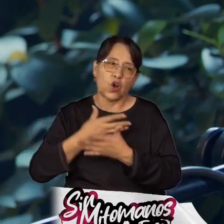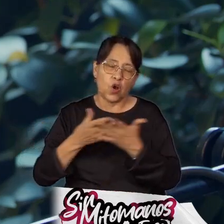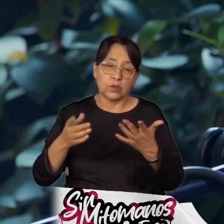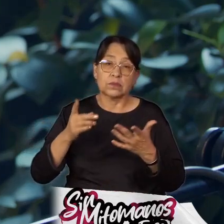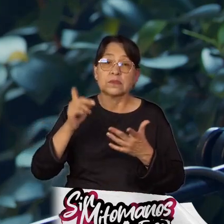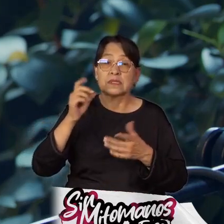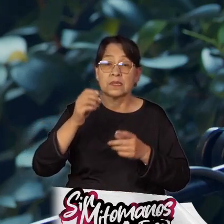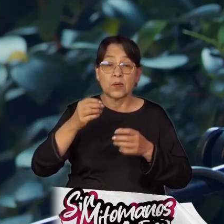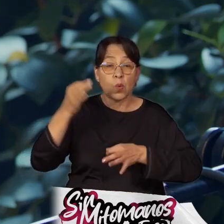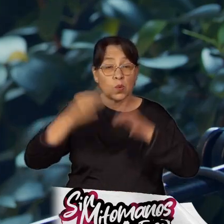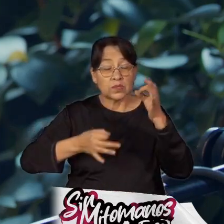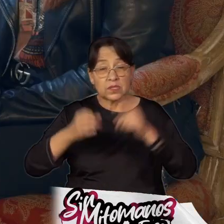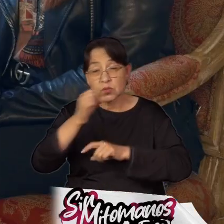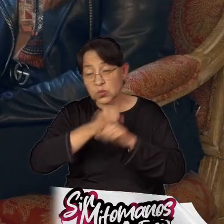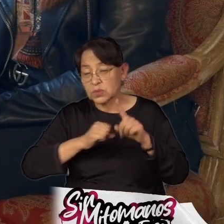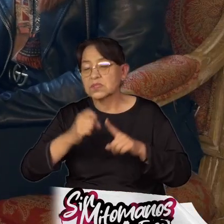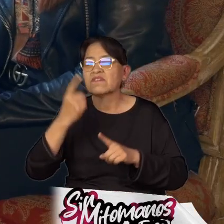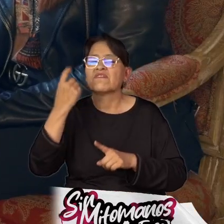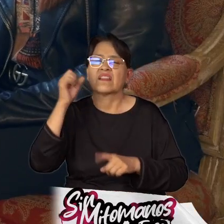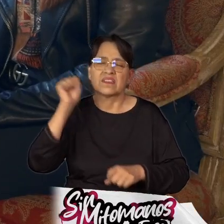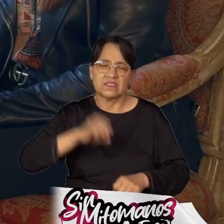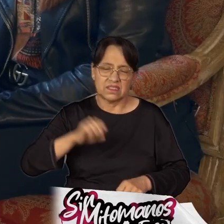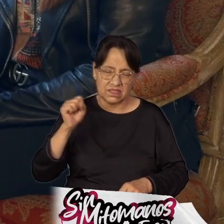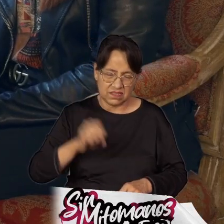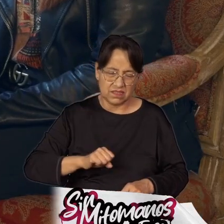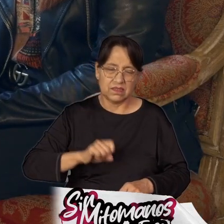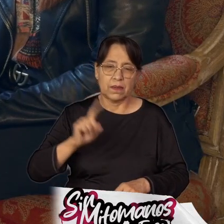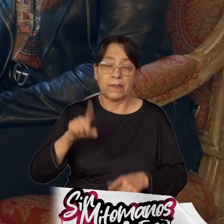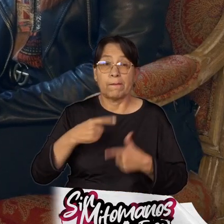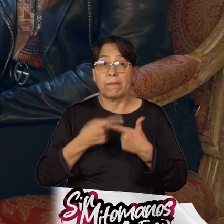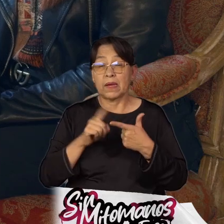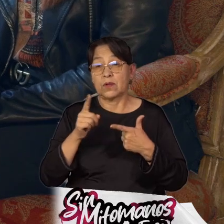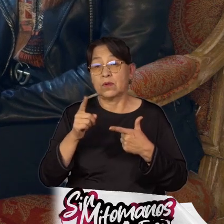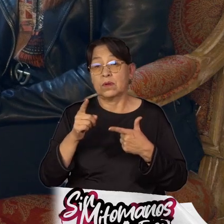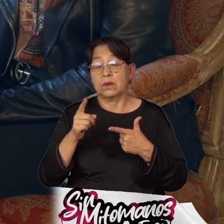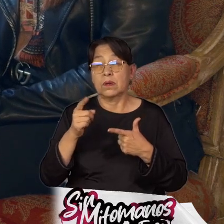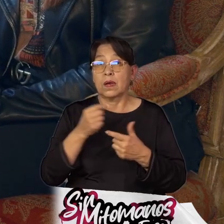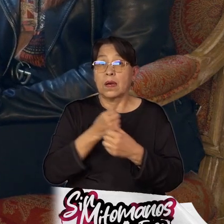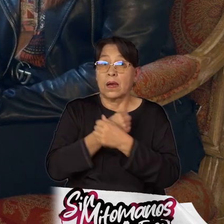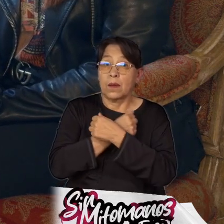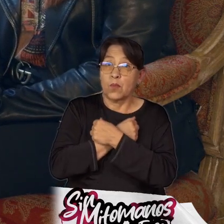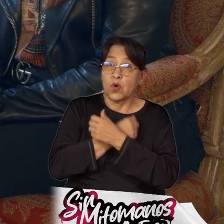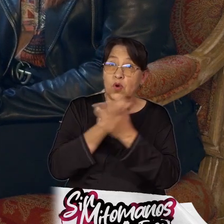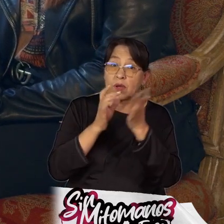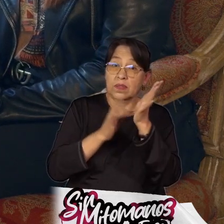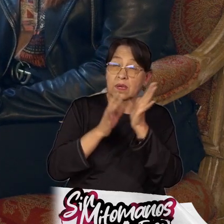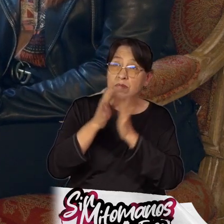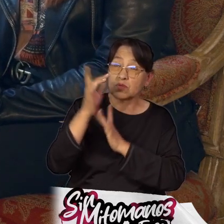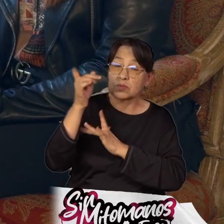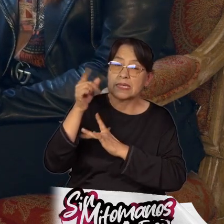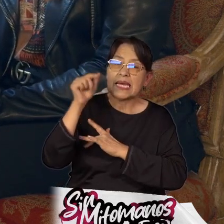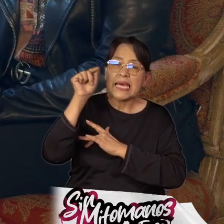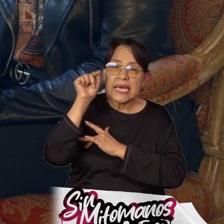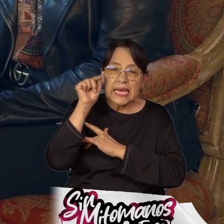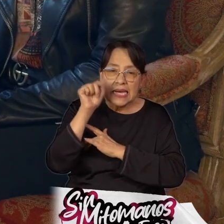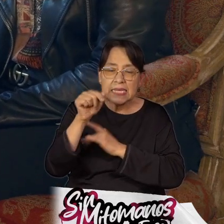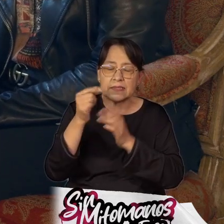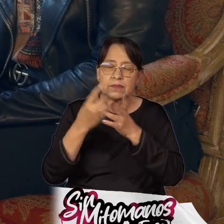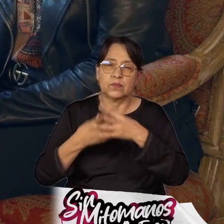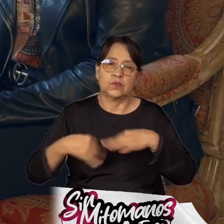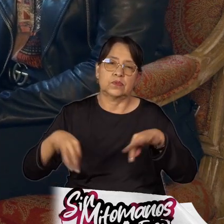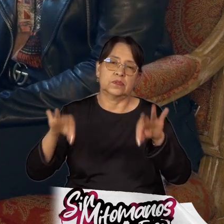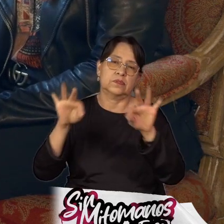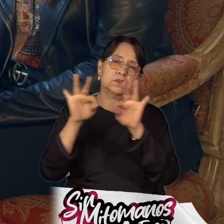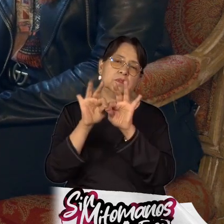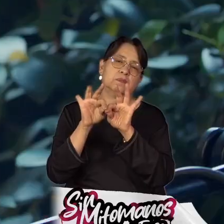social, ciertamente hay dificultades, y no mostrar el amor de Jesús como Él lo mostró con la humanidad es lo que a nosotros como hijos e hijas de Dios